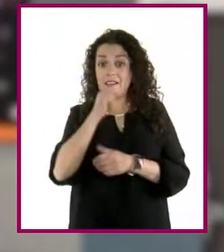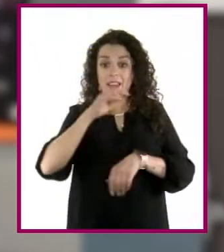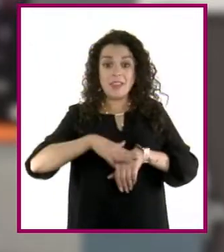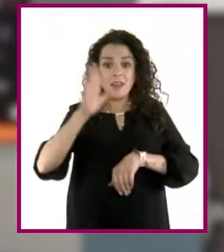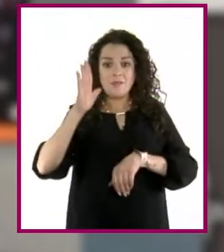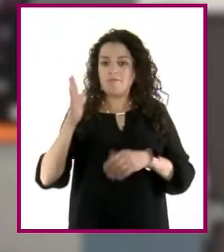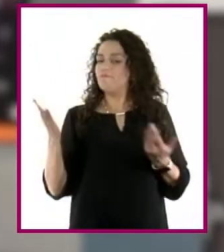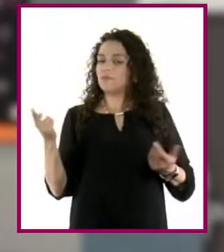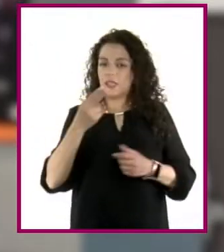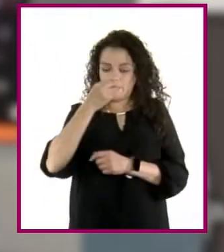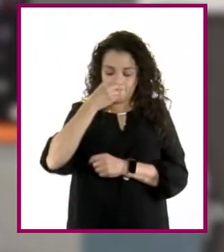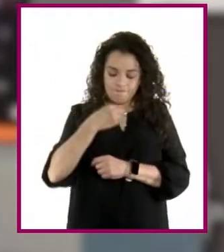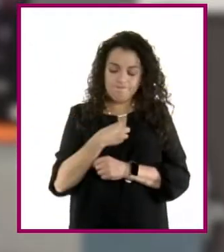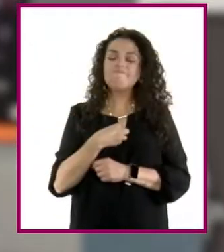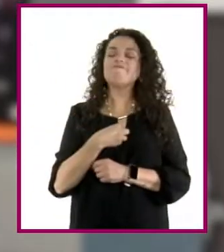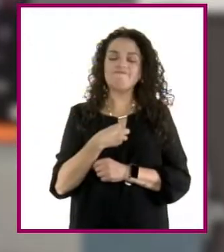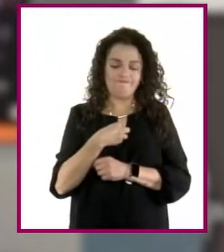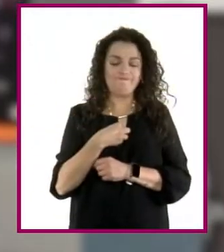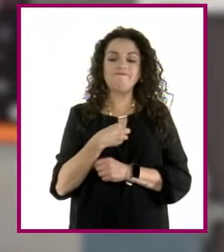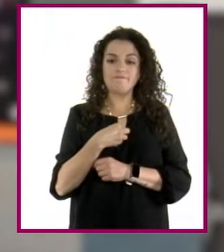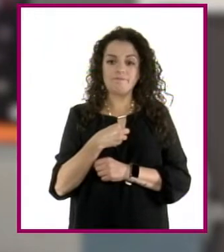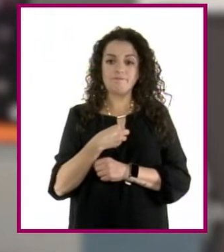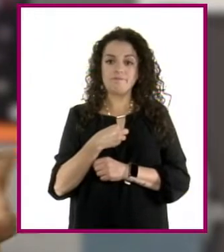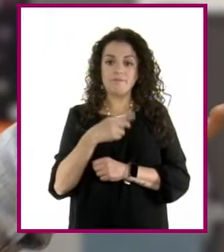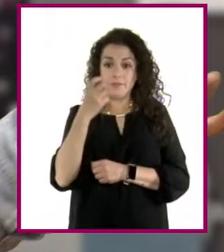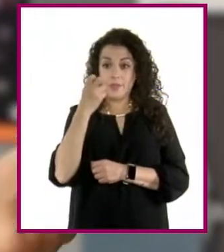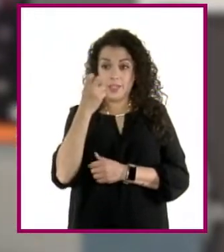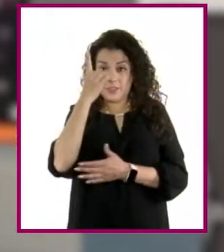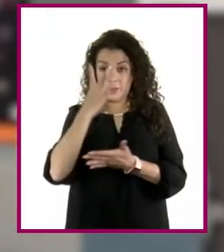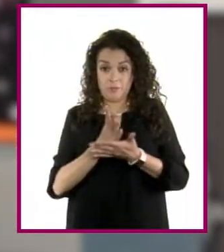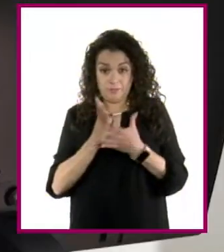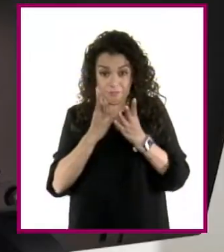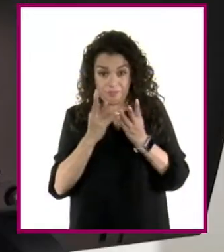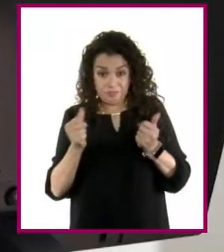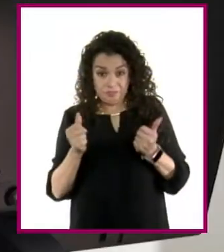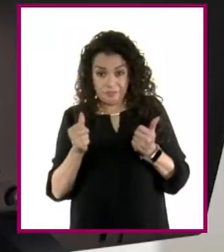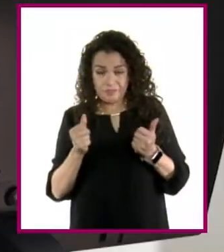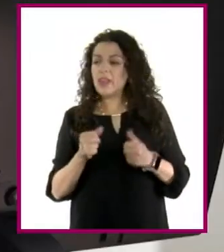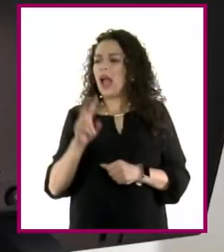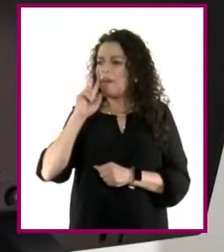que apechugar. ¿Crees que esa es la única solución? ¿Tú qué harías?